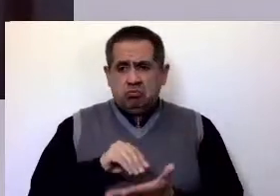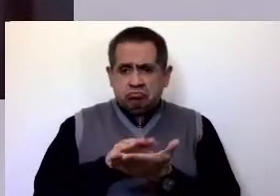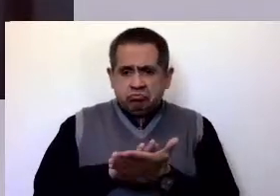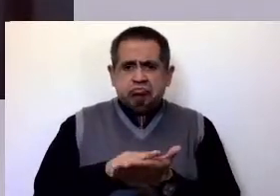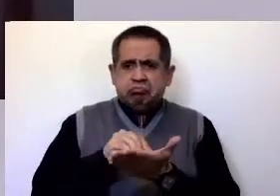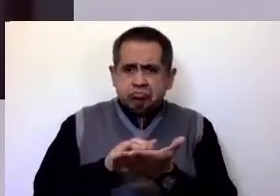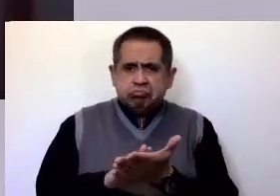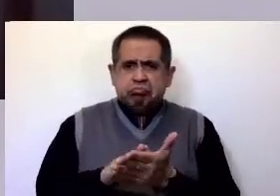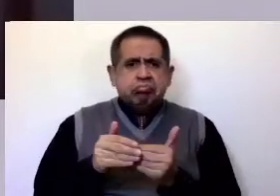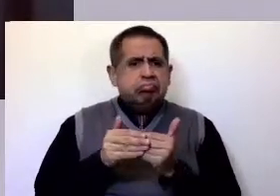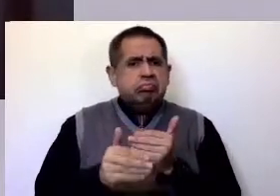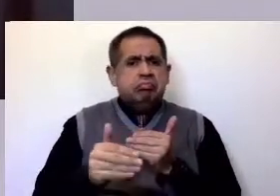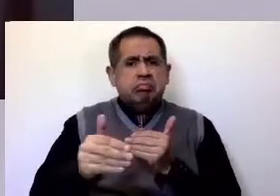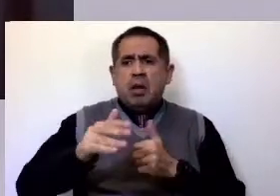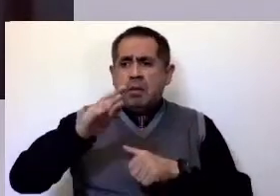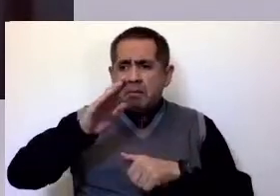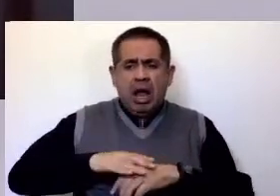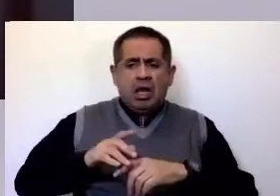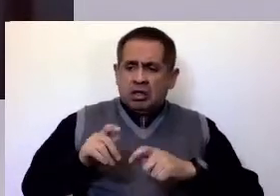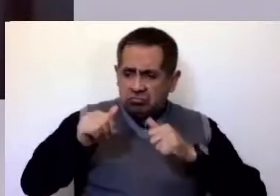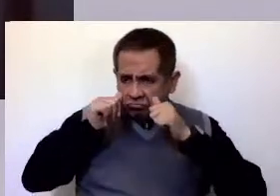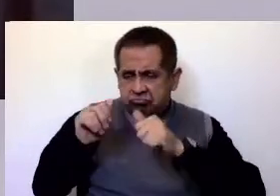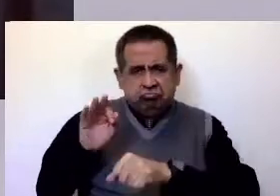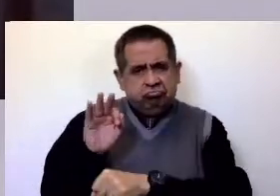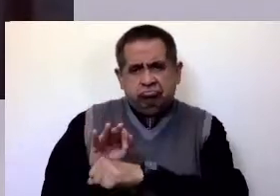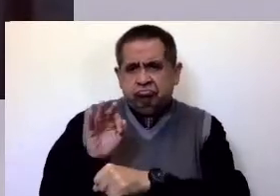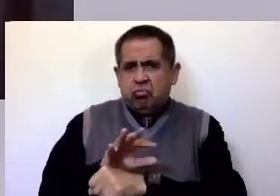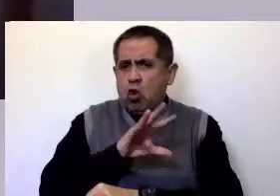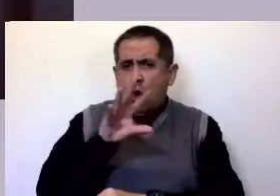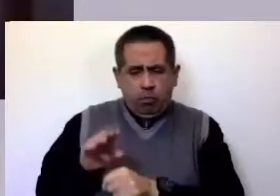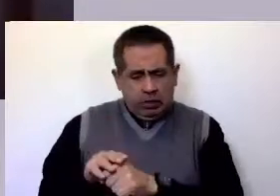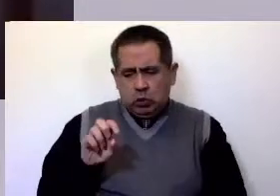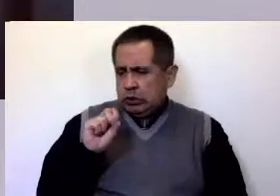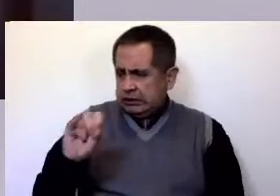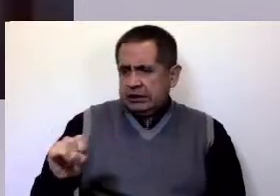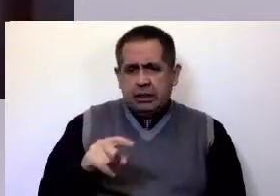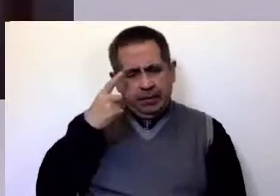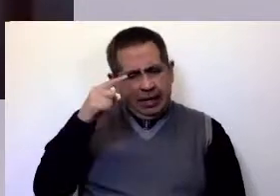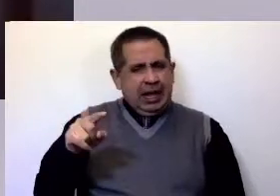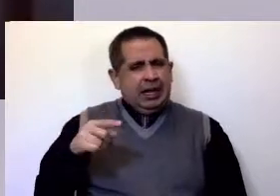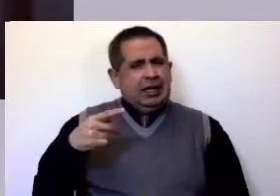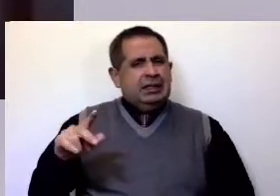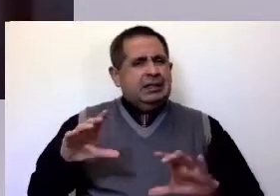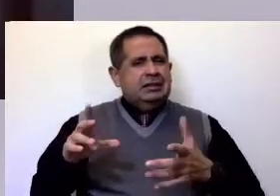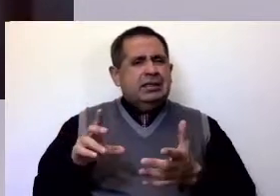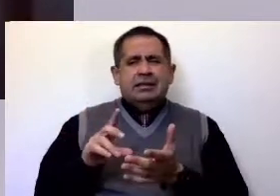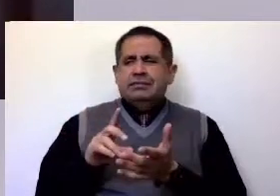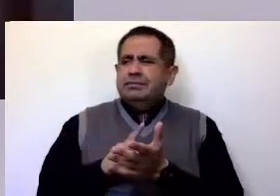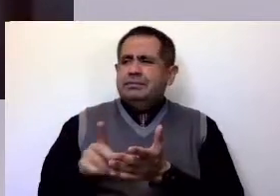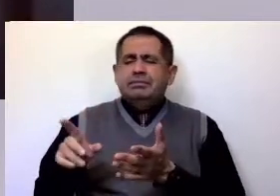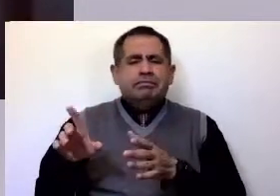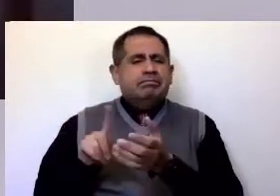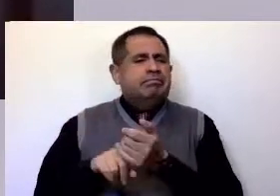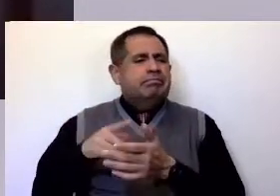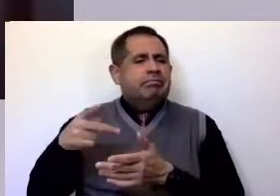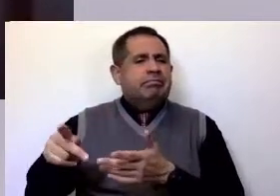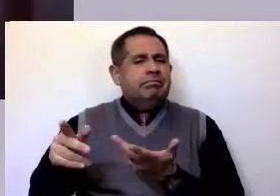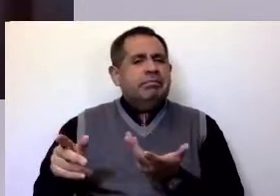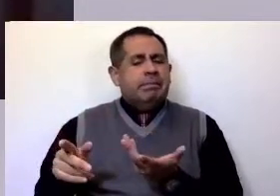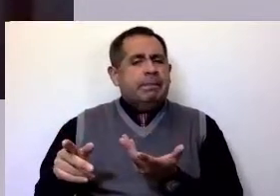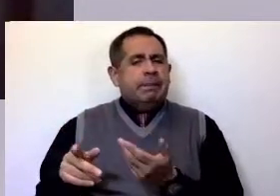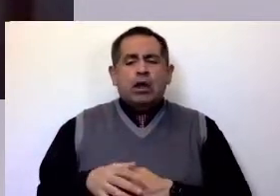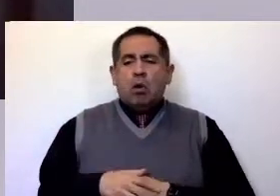cada vez a la mayor tutela y plena exigibilidad de los desca entre estos primeros asuntos permite